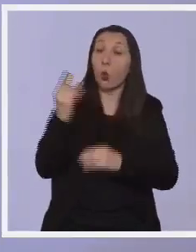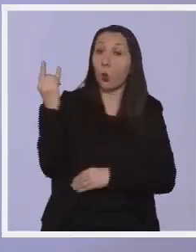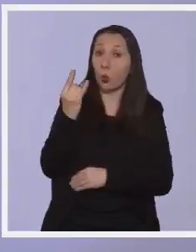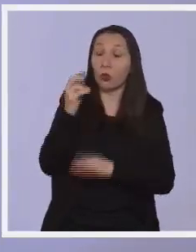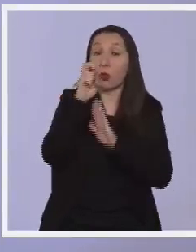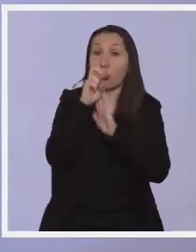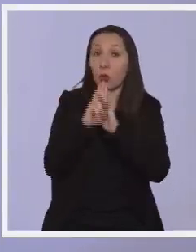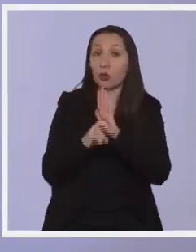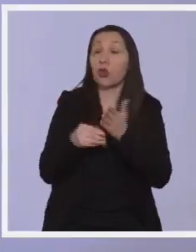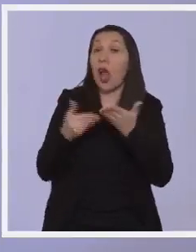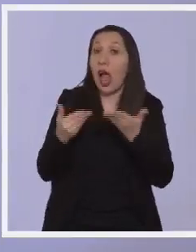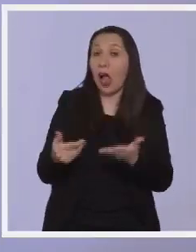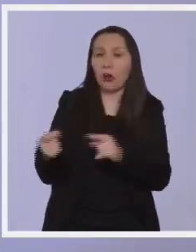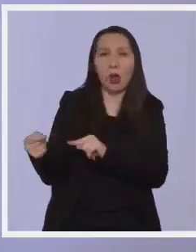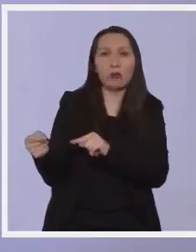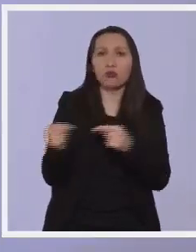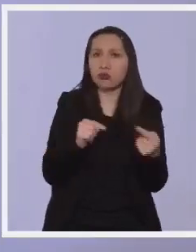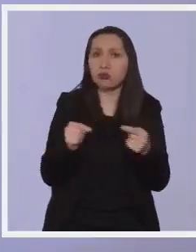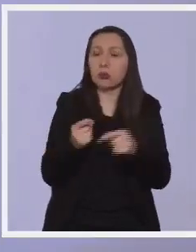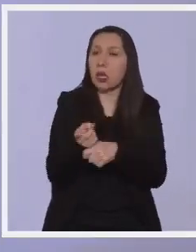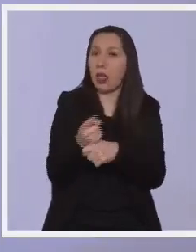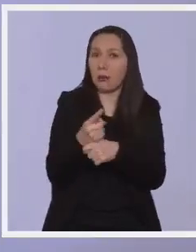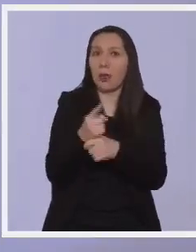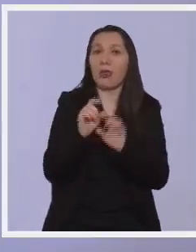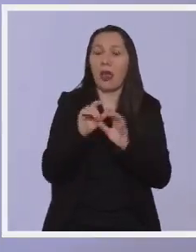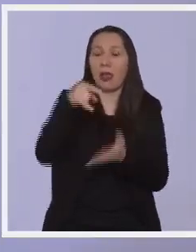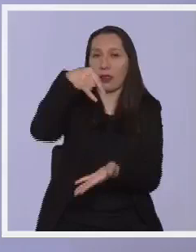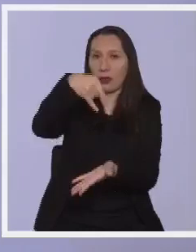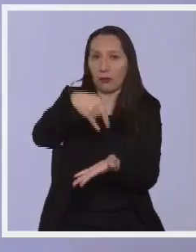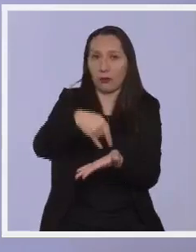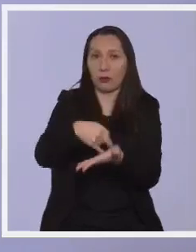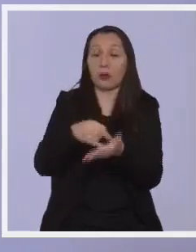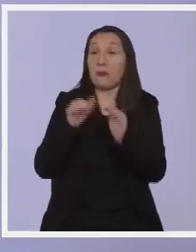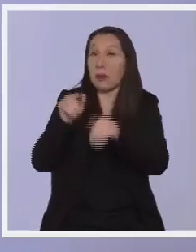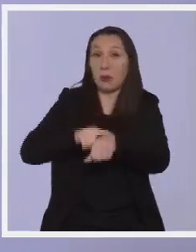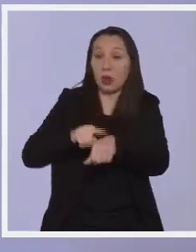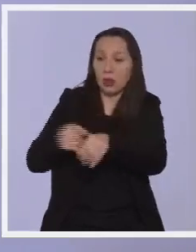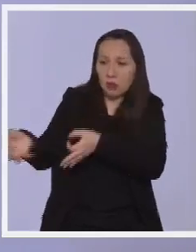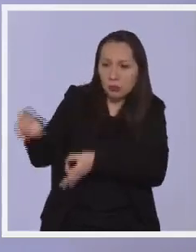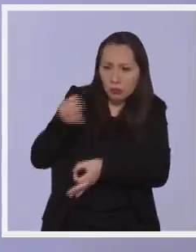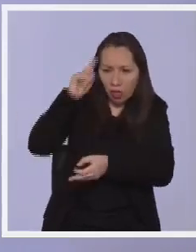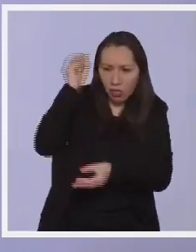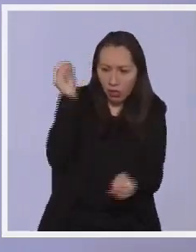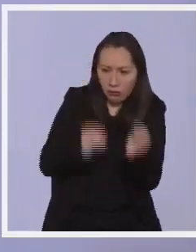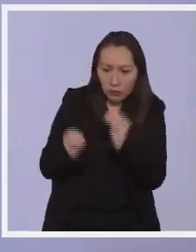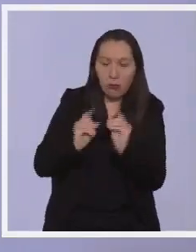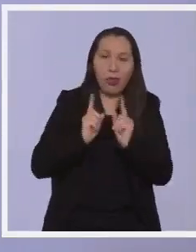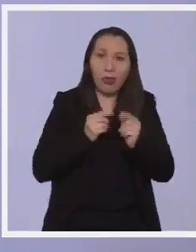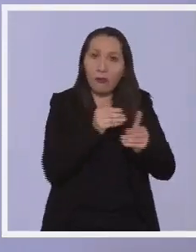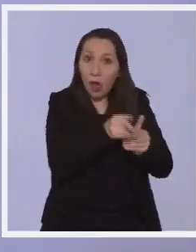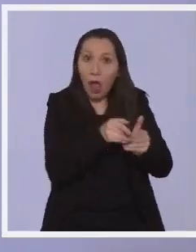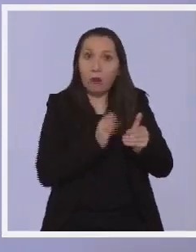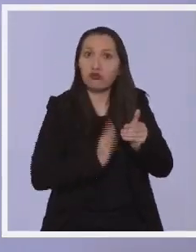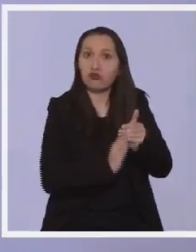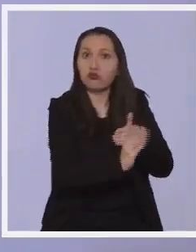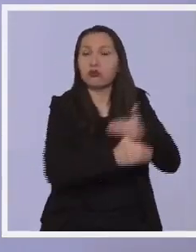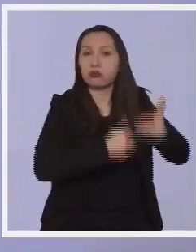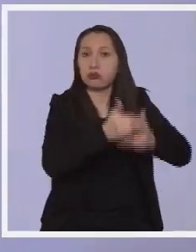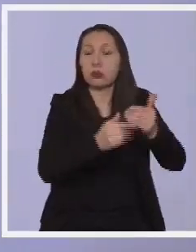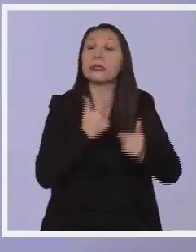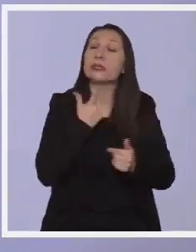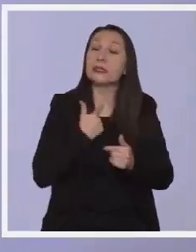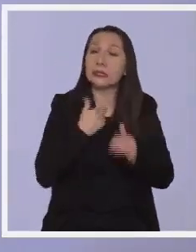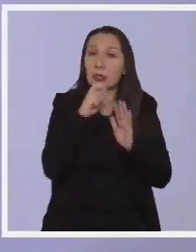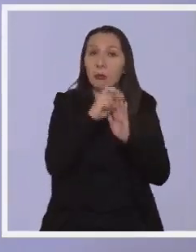proyecto hoy día se encuentra con discusión inmediata, porque al mismo tiempo que recogemos ideas, tenemos que avanzar. Tanto interés en